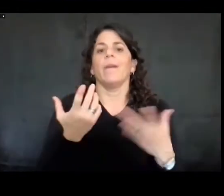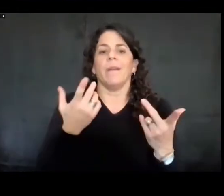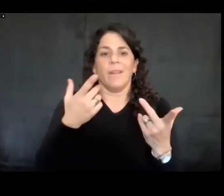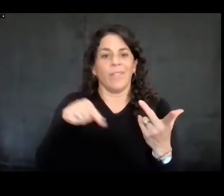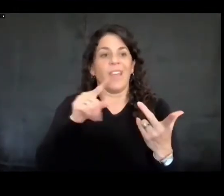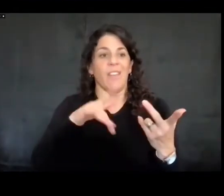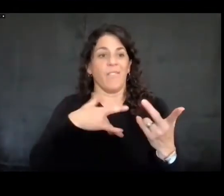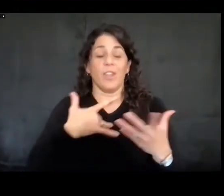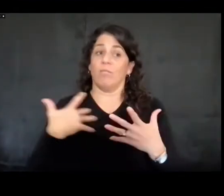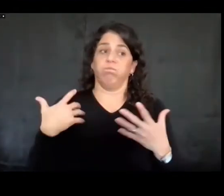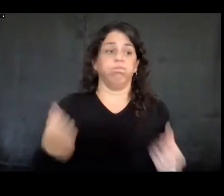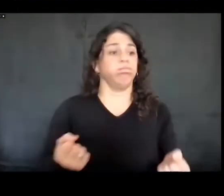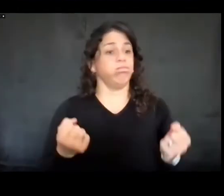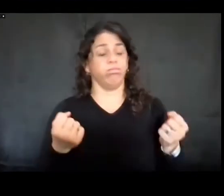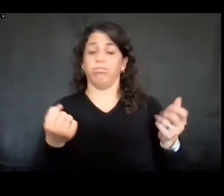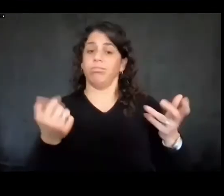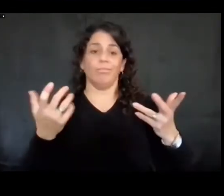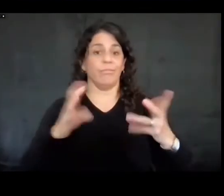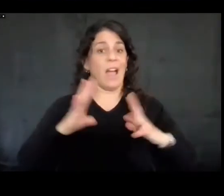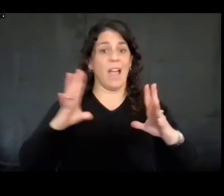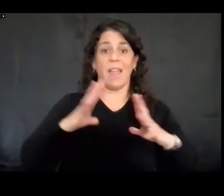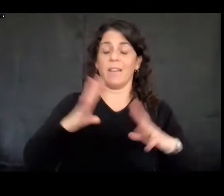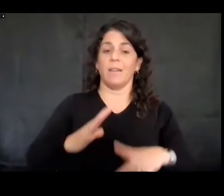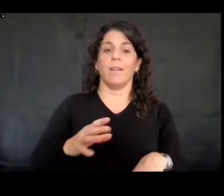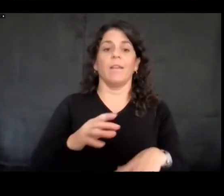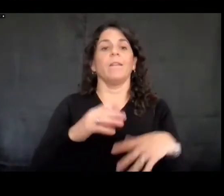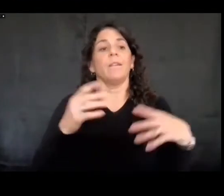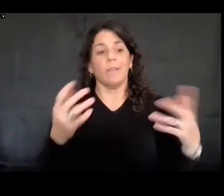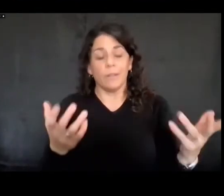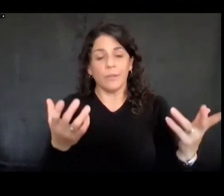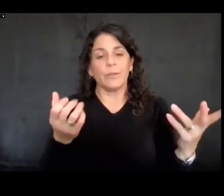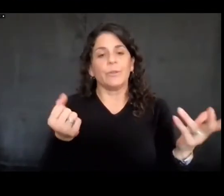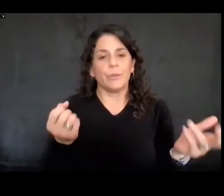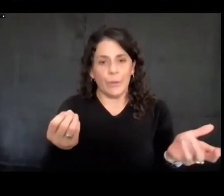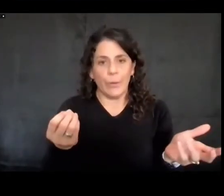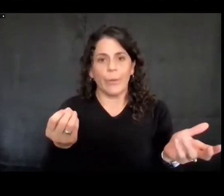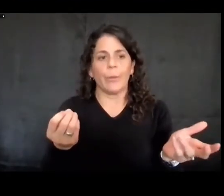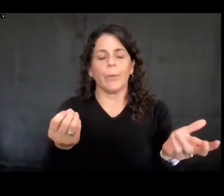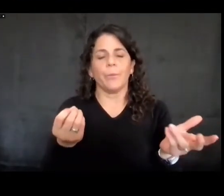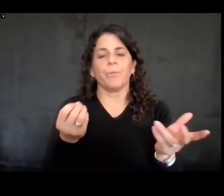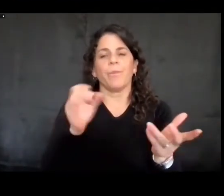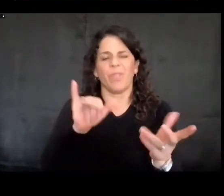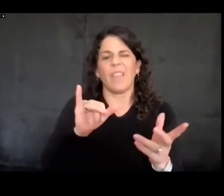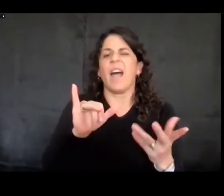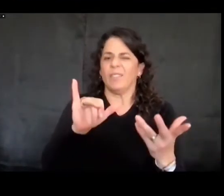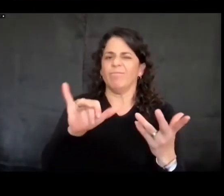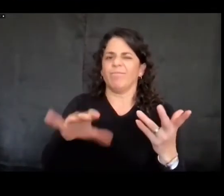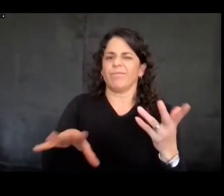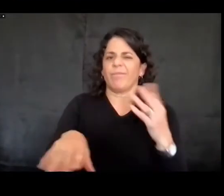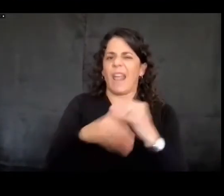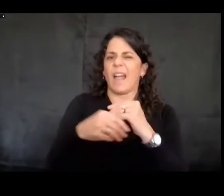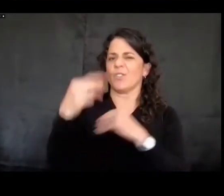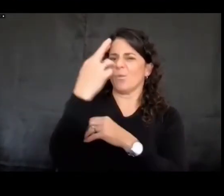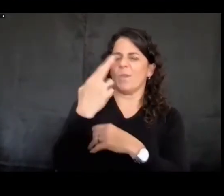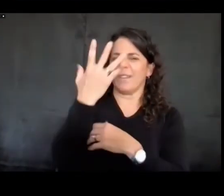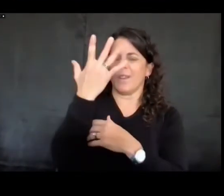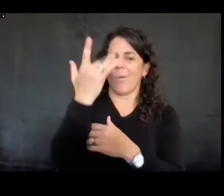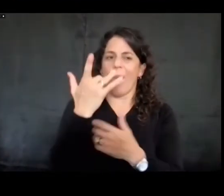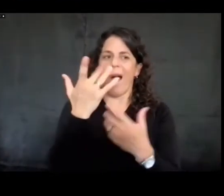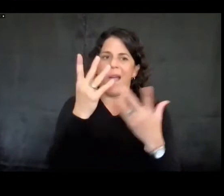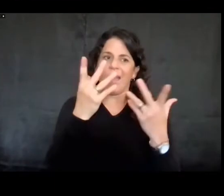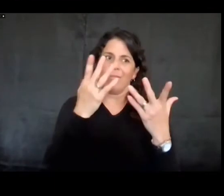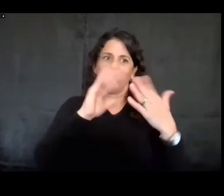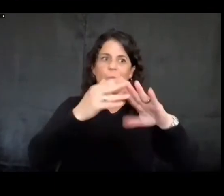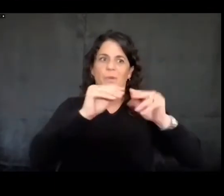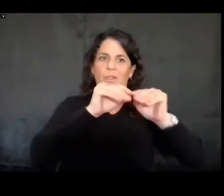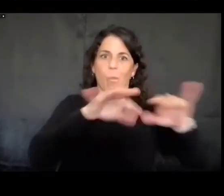ellos se sientan bien se sientan saludables y eso es es común y por eso se